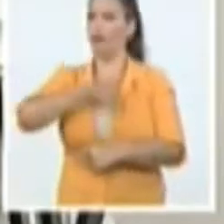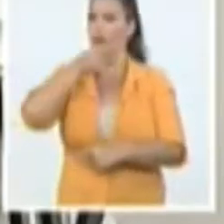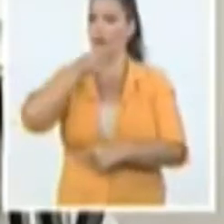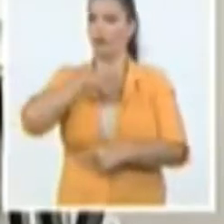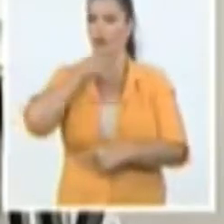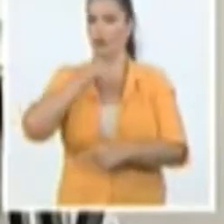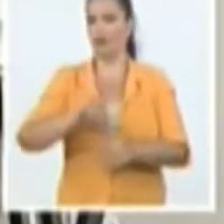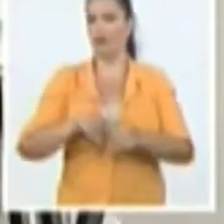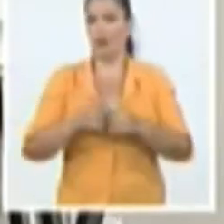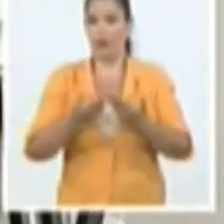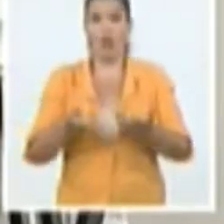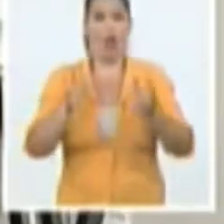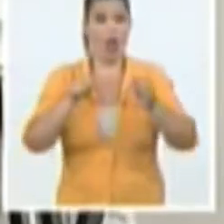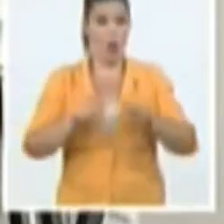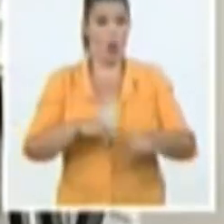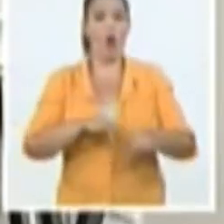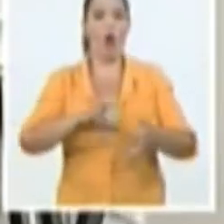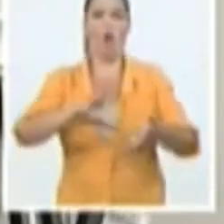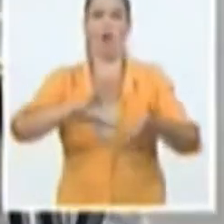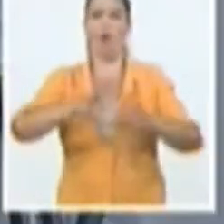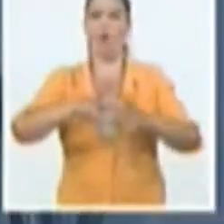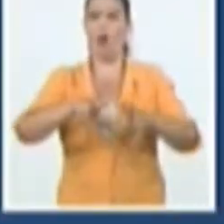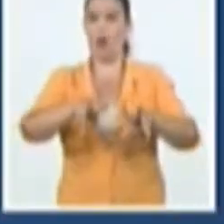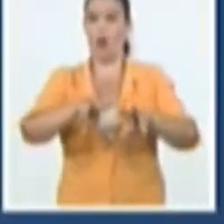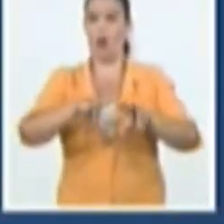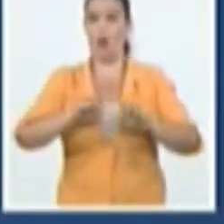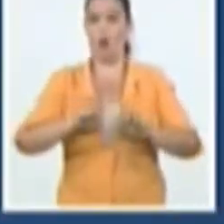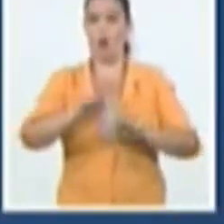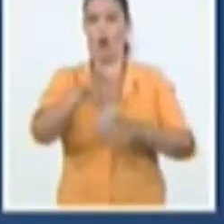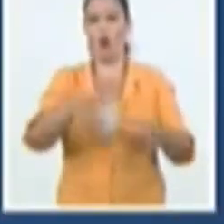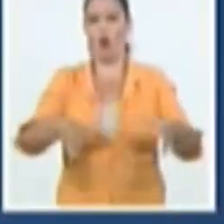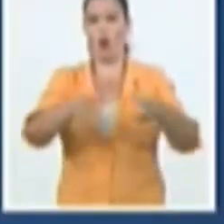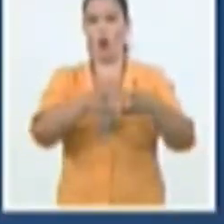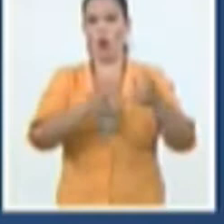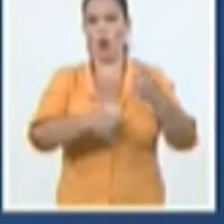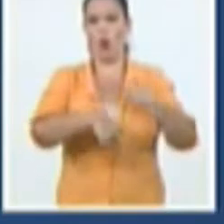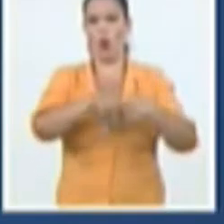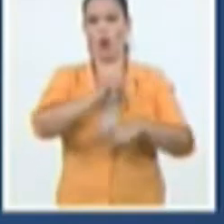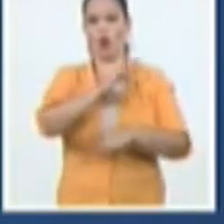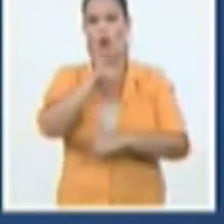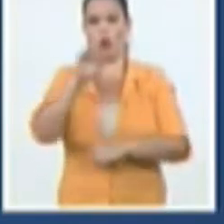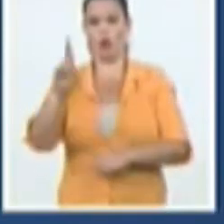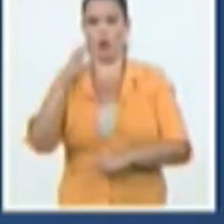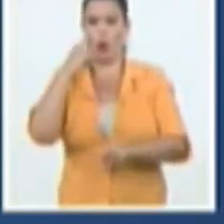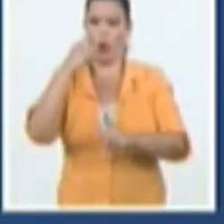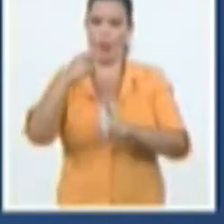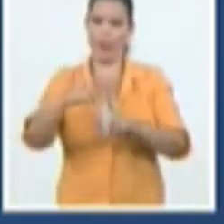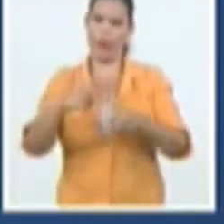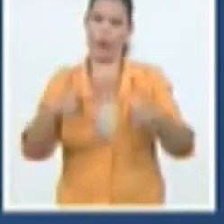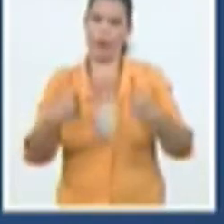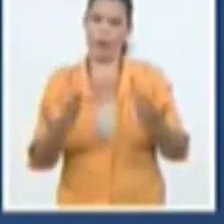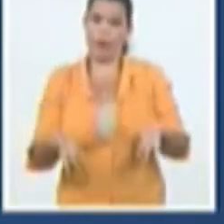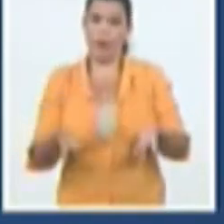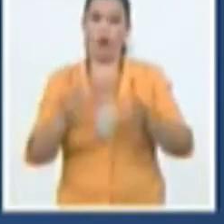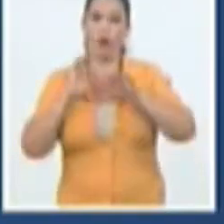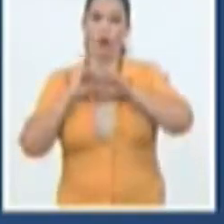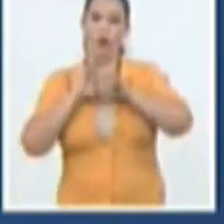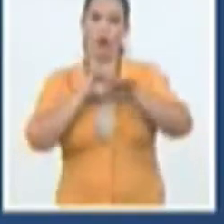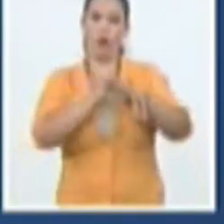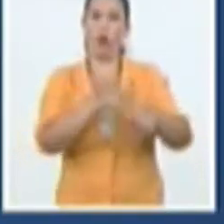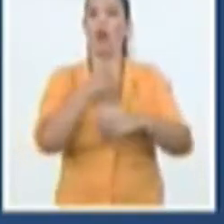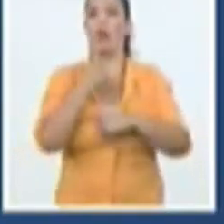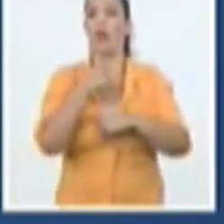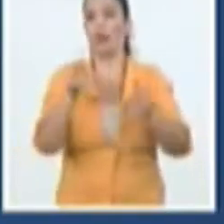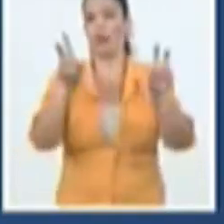contrarrevolución viene con una supuesta marcha pacífica. El compañero Díaz-Canel